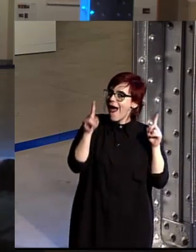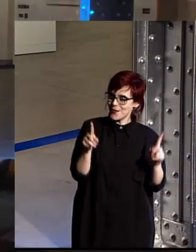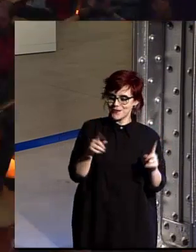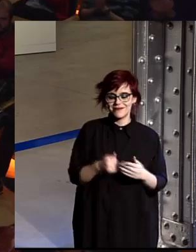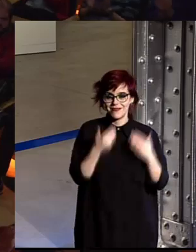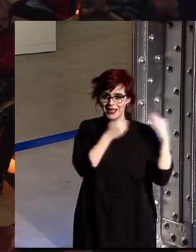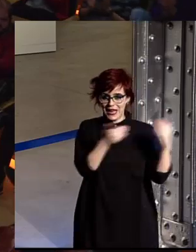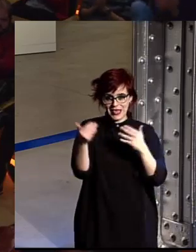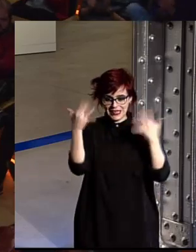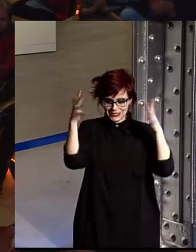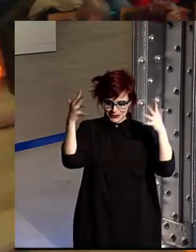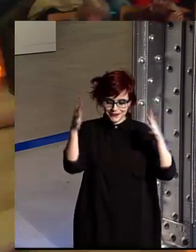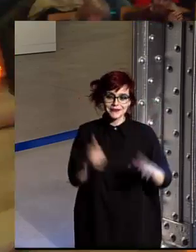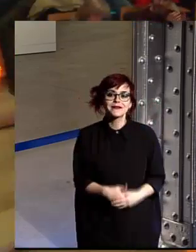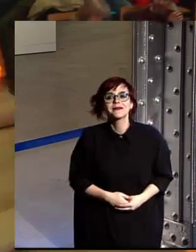Gracias.